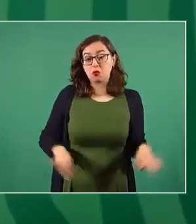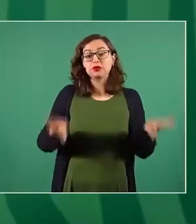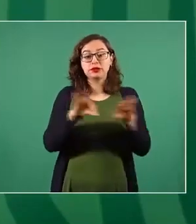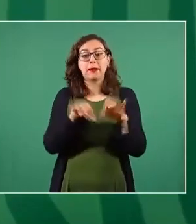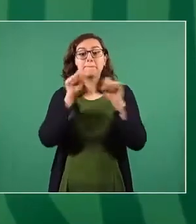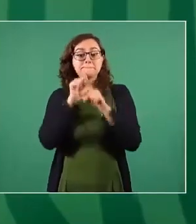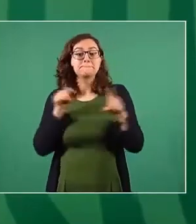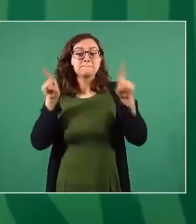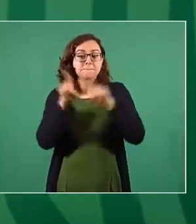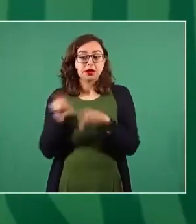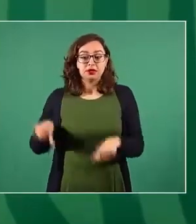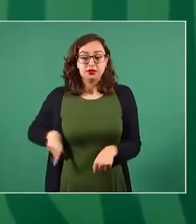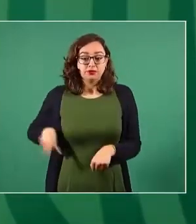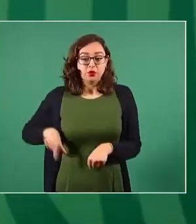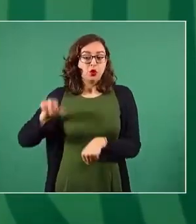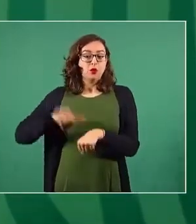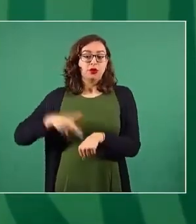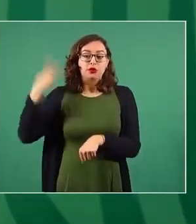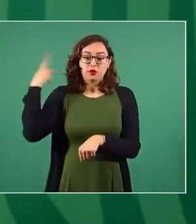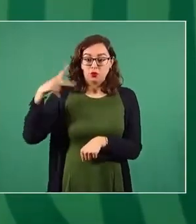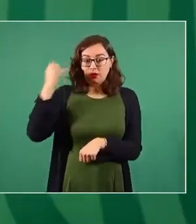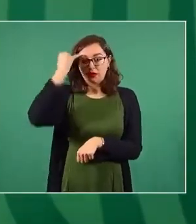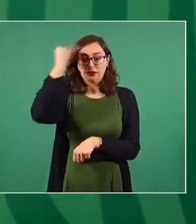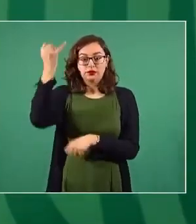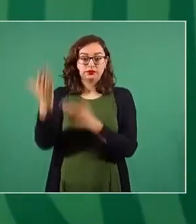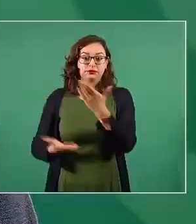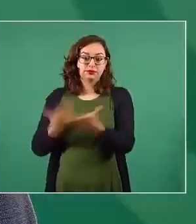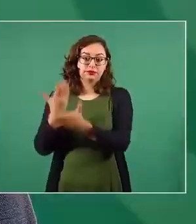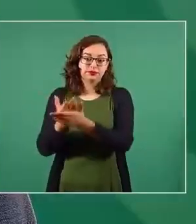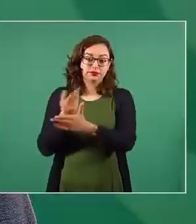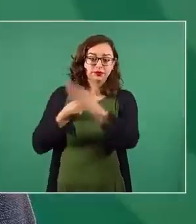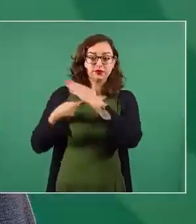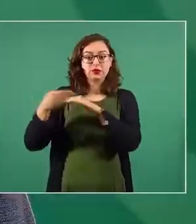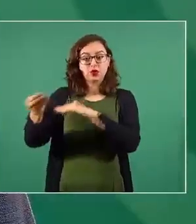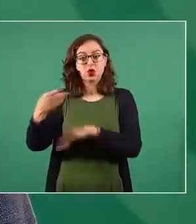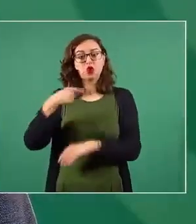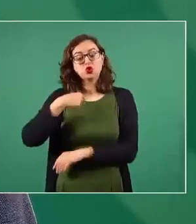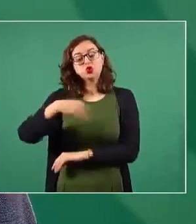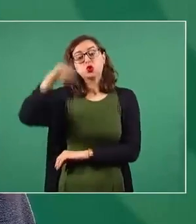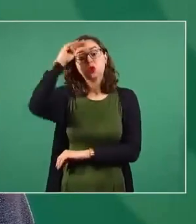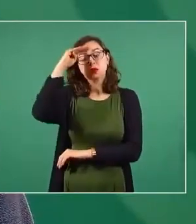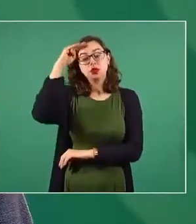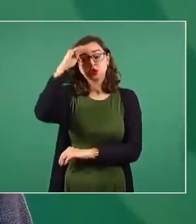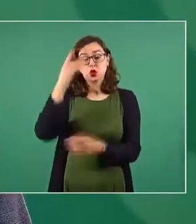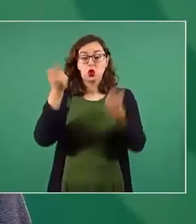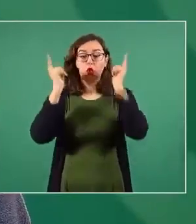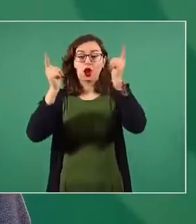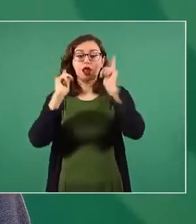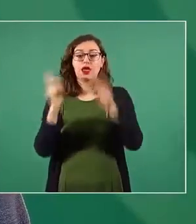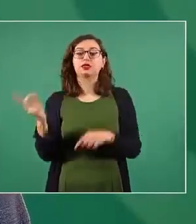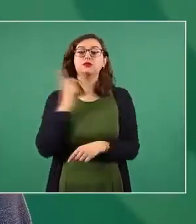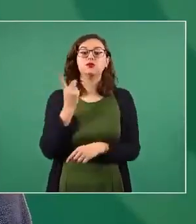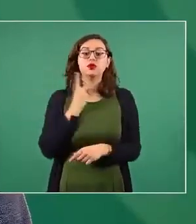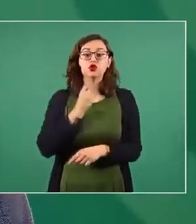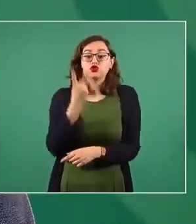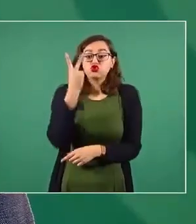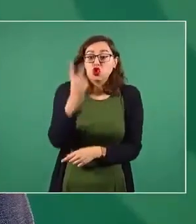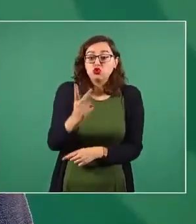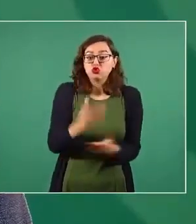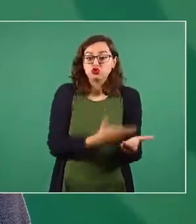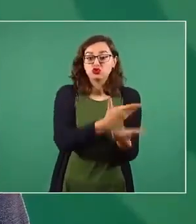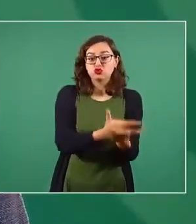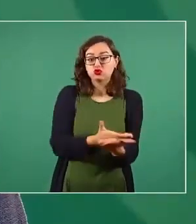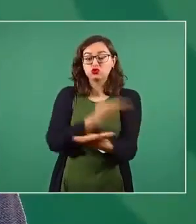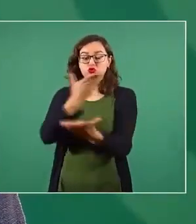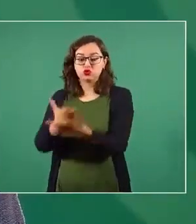presentar una iniciativa también. Todos consideramos que pueden discutir el Congreso a la brevedad estas dos iniciativas. Por su parte,